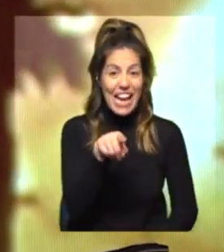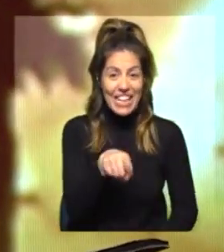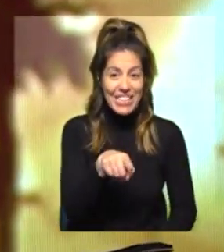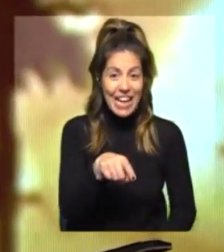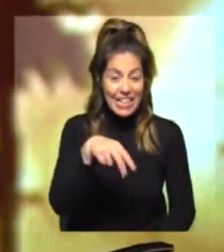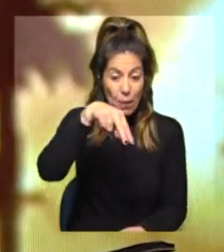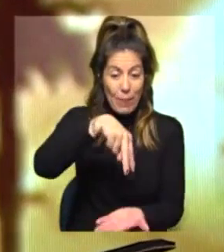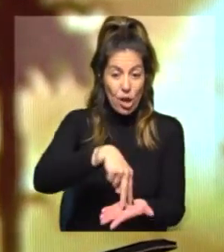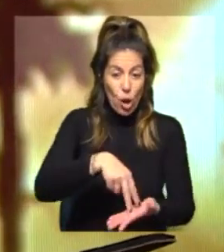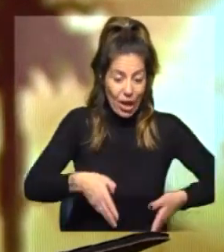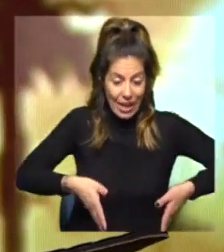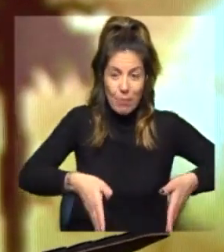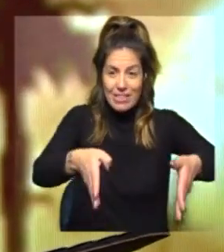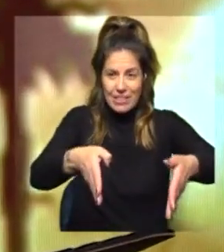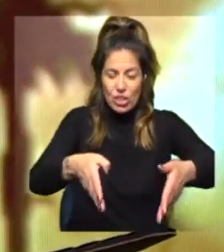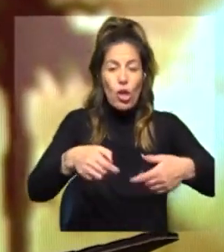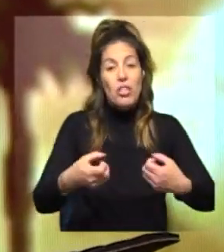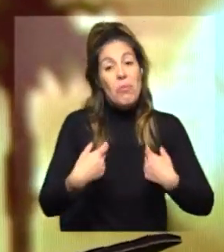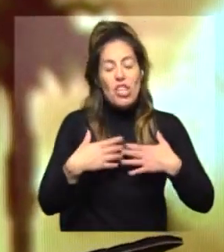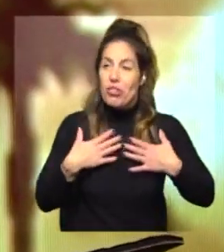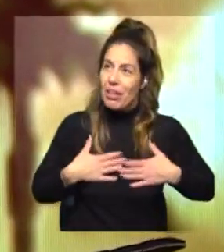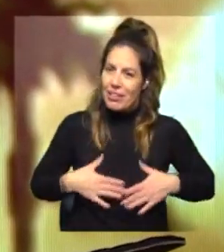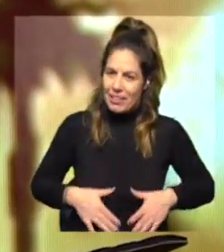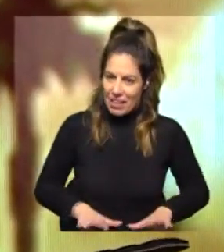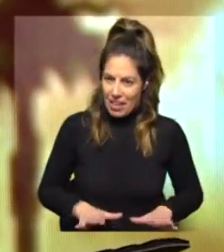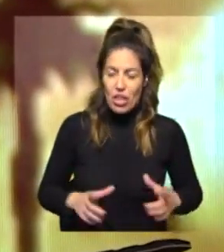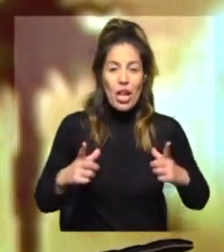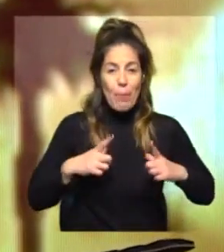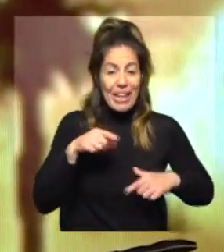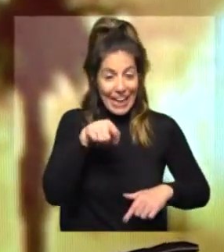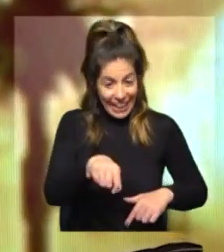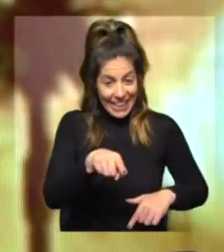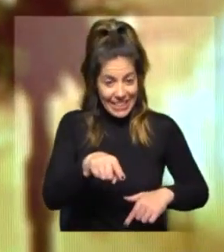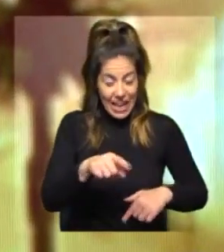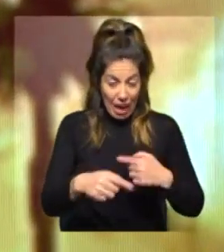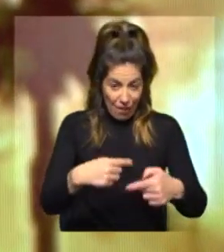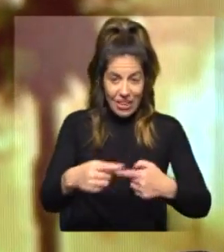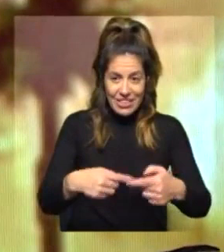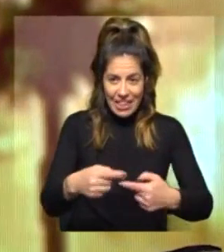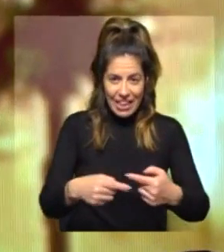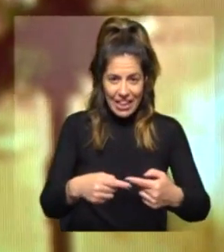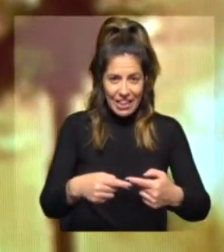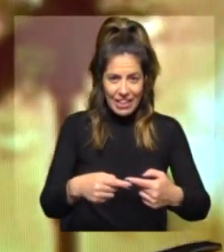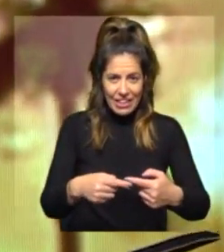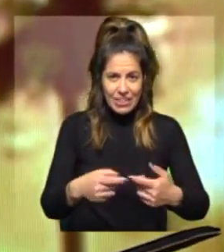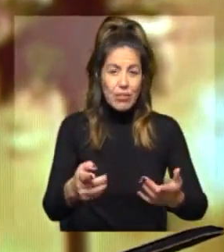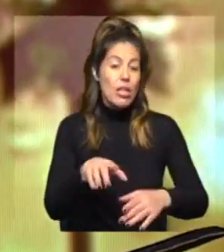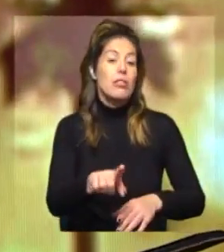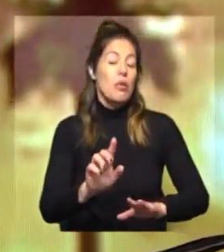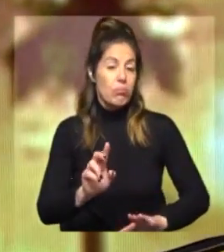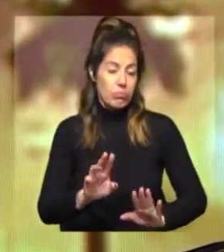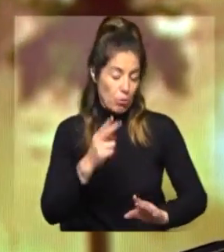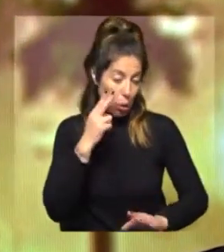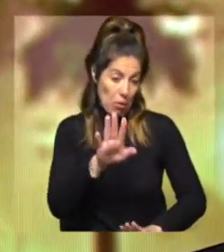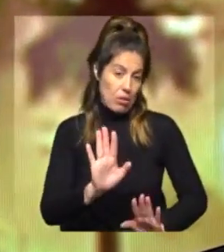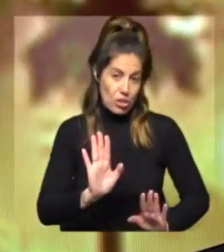detenido en el medio del pasillo eso me tranquilizó esperé a que ella diera el siguiente paso literalmente ya que era su problema